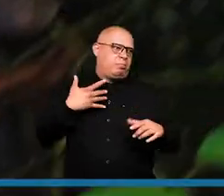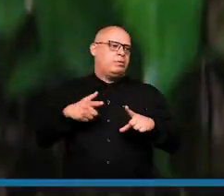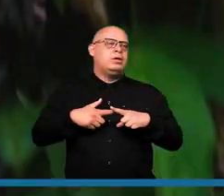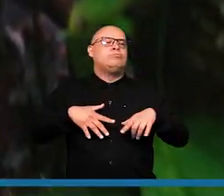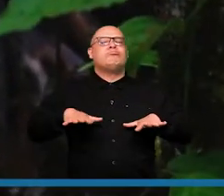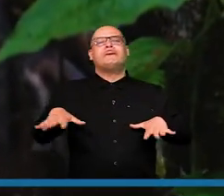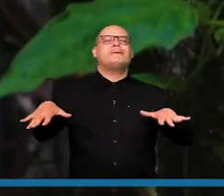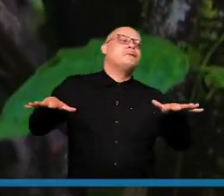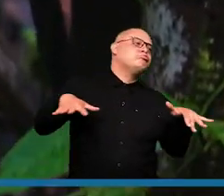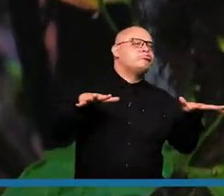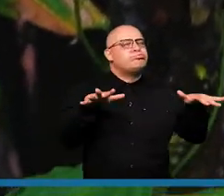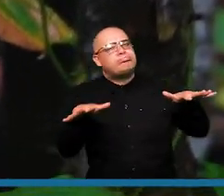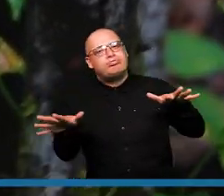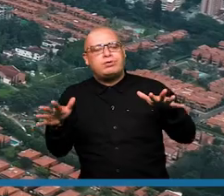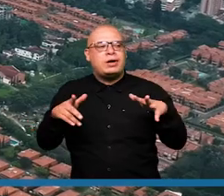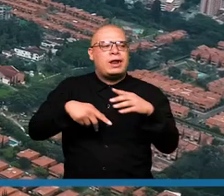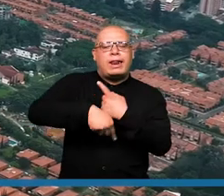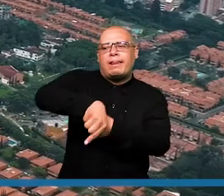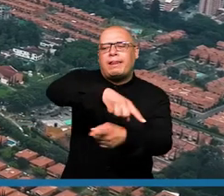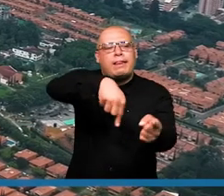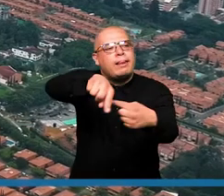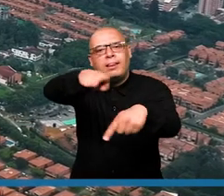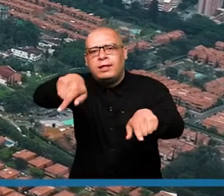y ecológicos en el entorno natural.